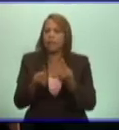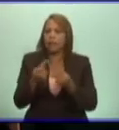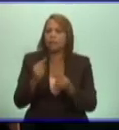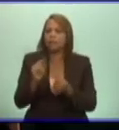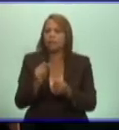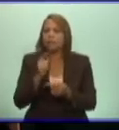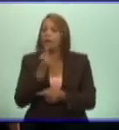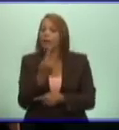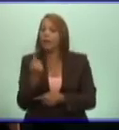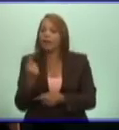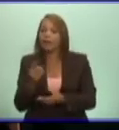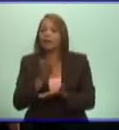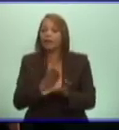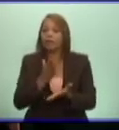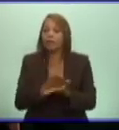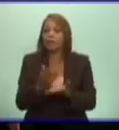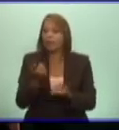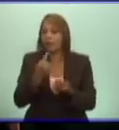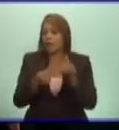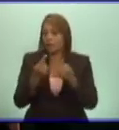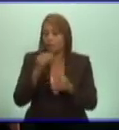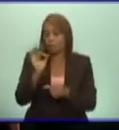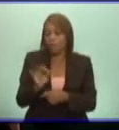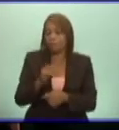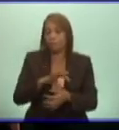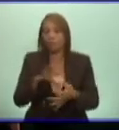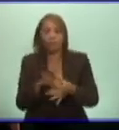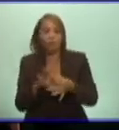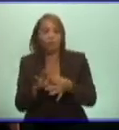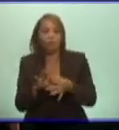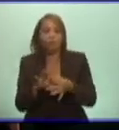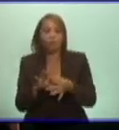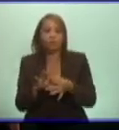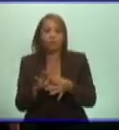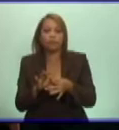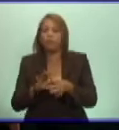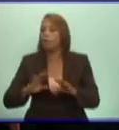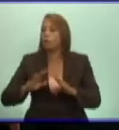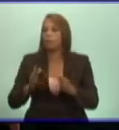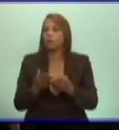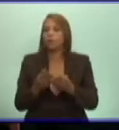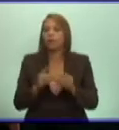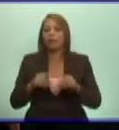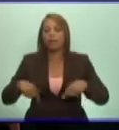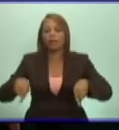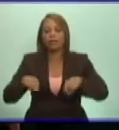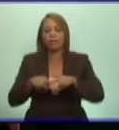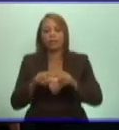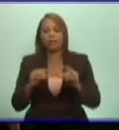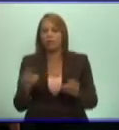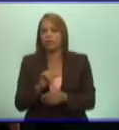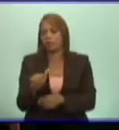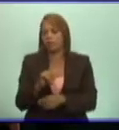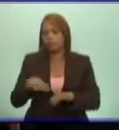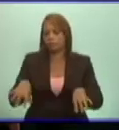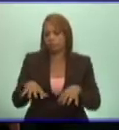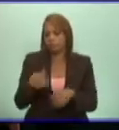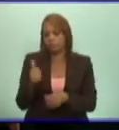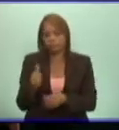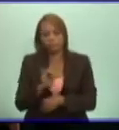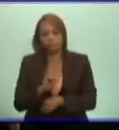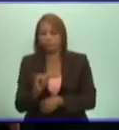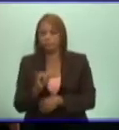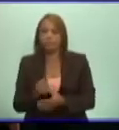cada escuela, aún sean del mismo grado, pues no todas las aulas están en las mismas condiciones. Por lo tanto,